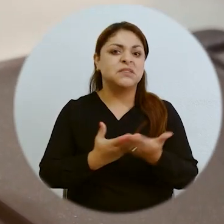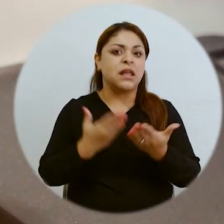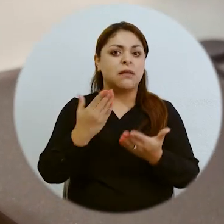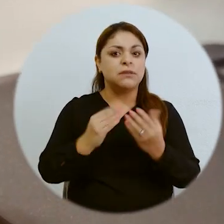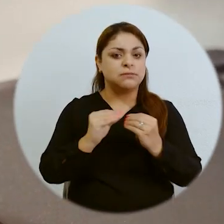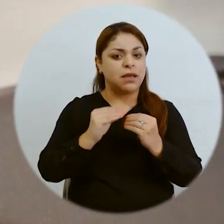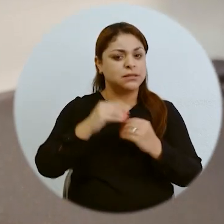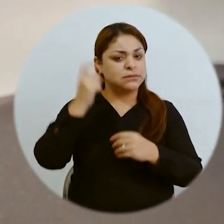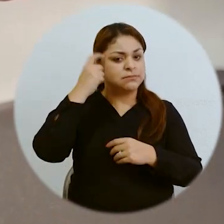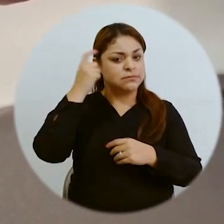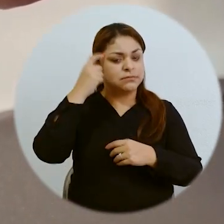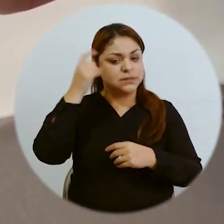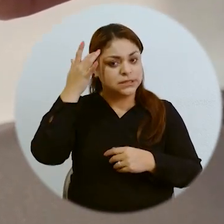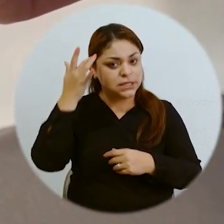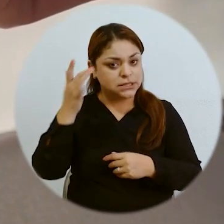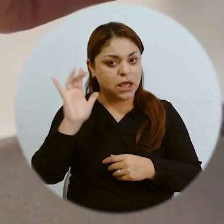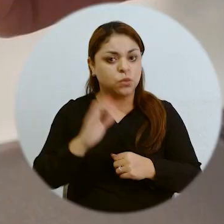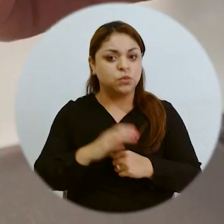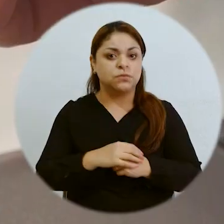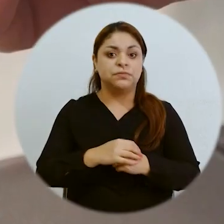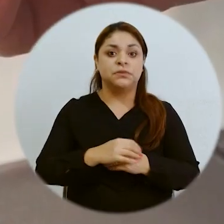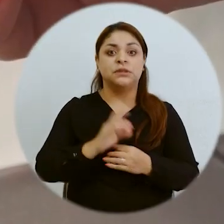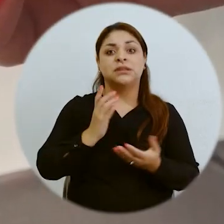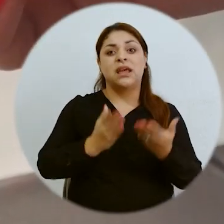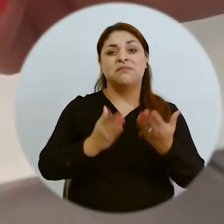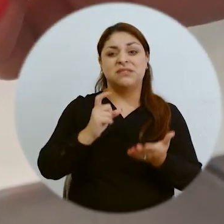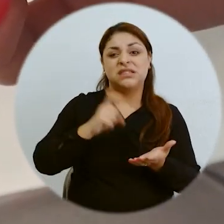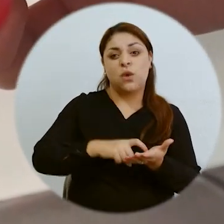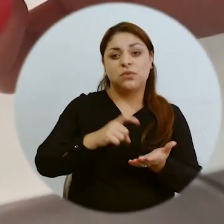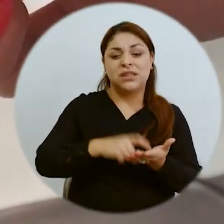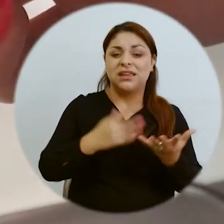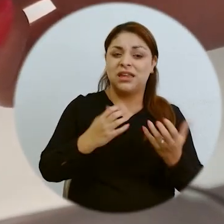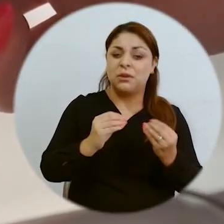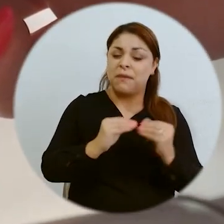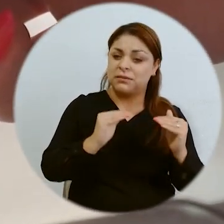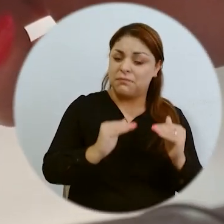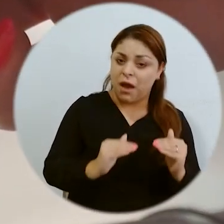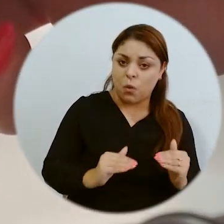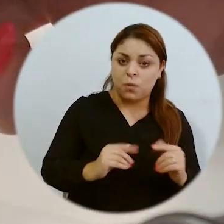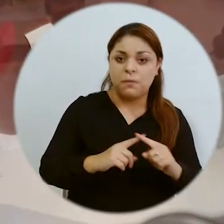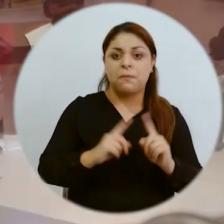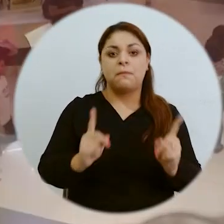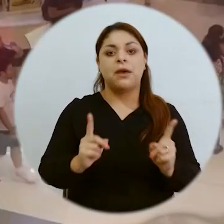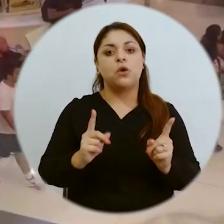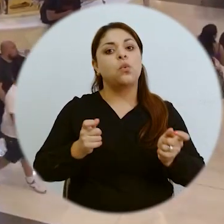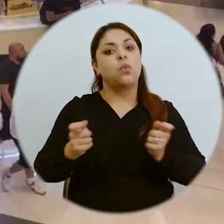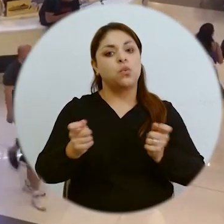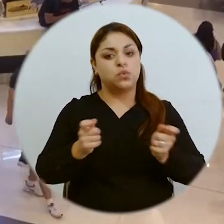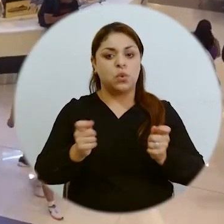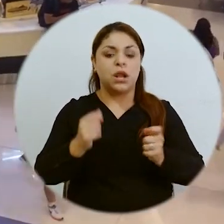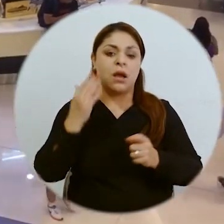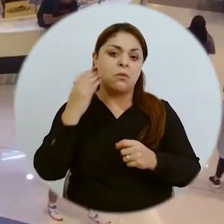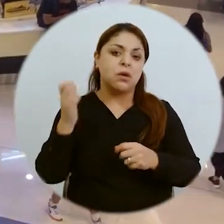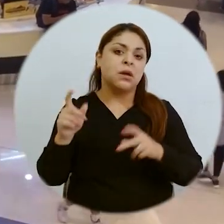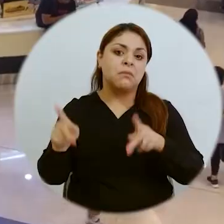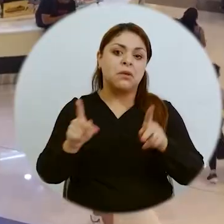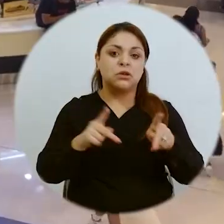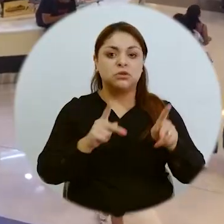que tienen ingresos un poquito más altos, pero lo que hemos visto es que tienen